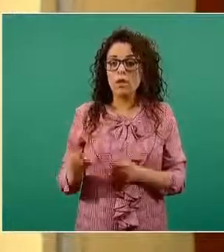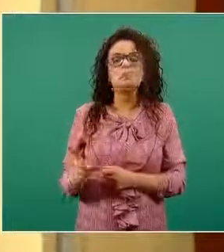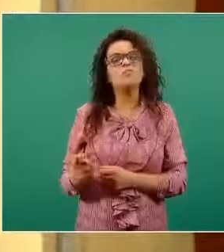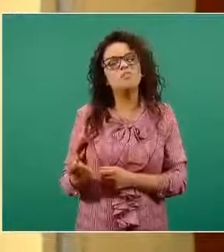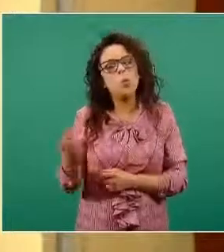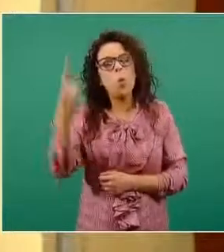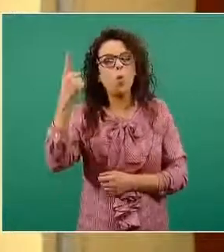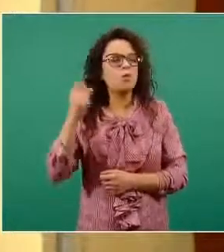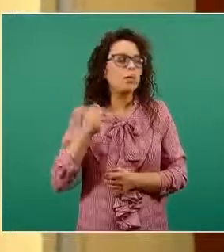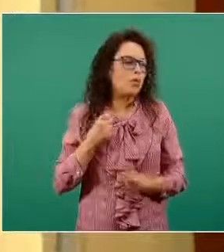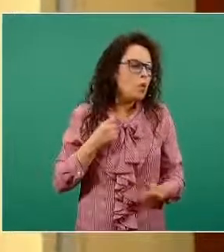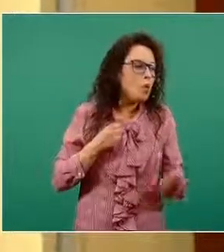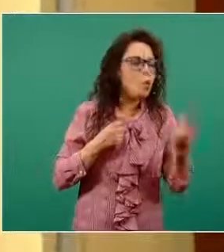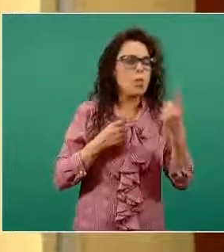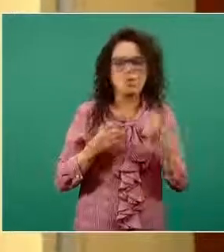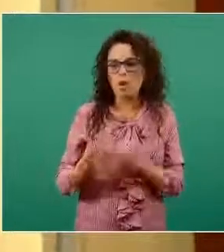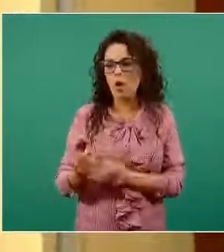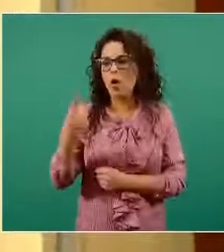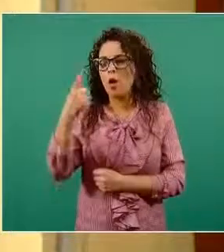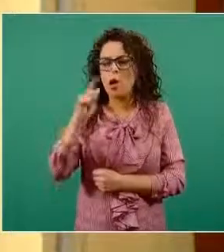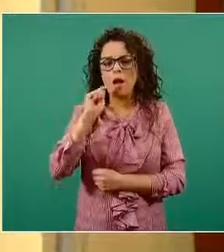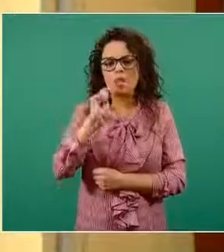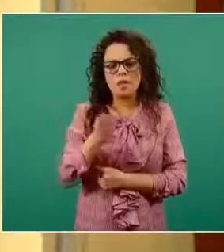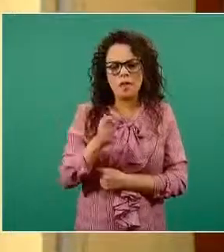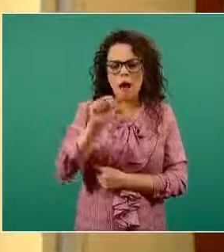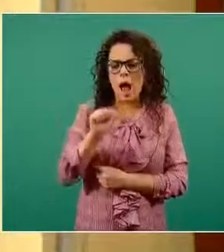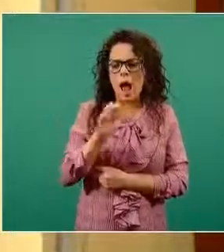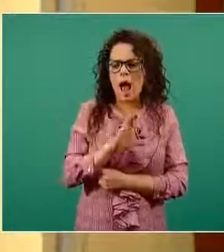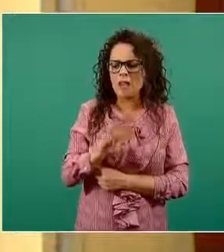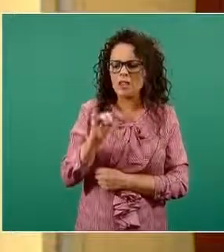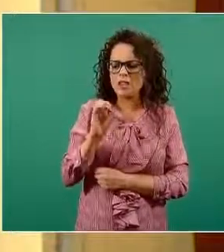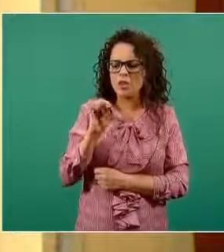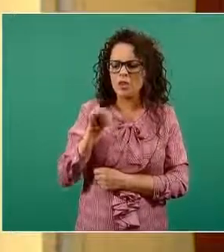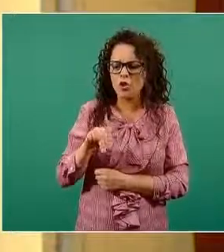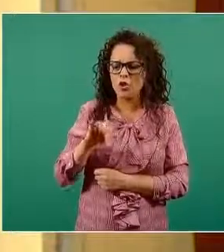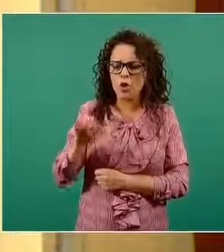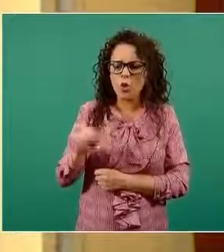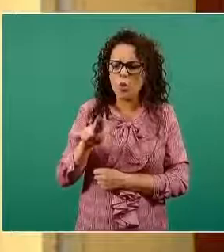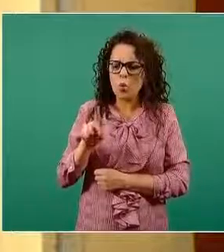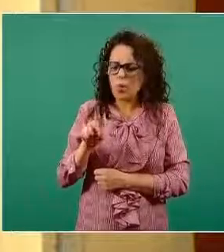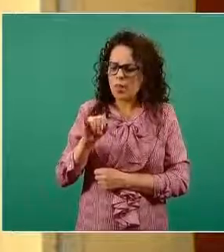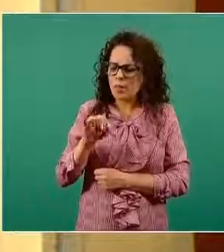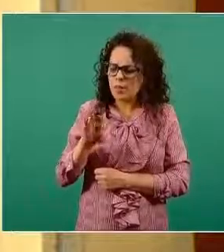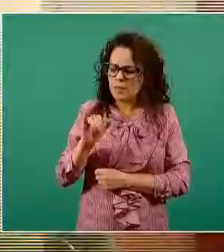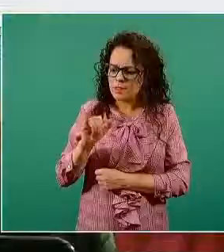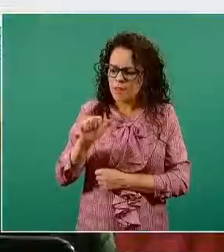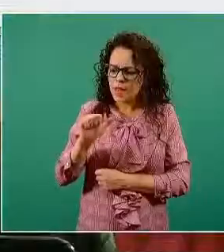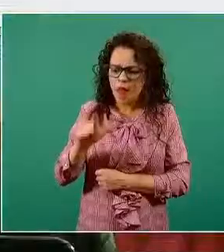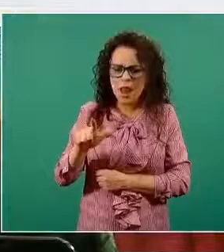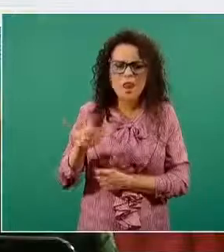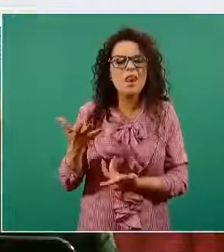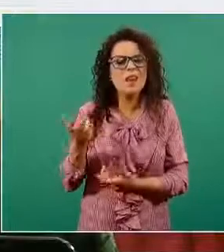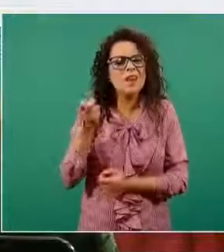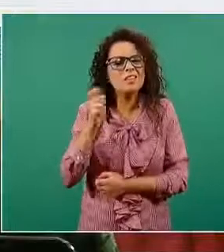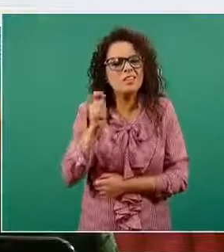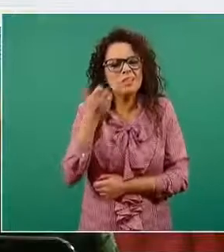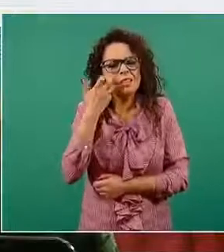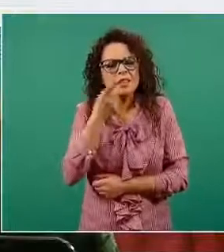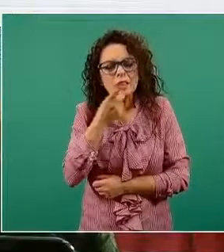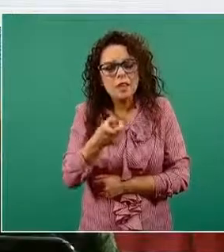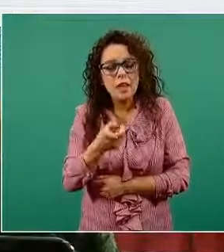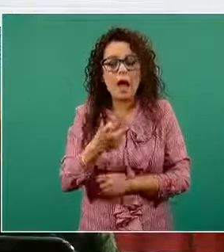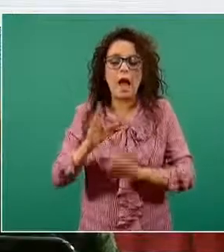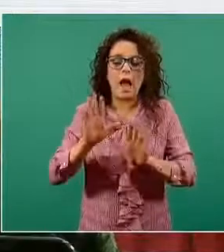esporádicos, de acción judicial. ¿Qué quiere decir esto? Que hay personas, sobre todo en el campo del personal de